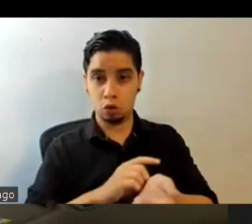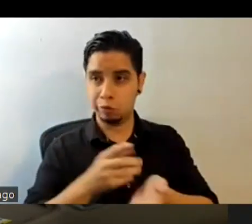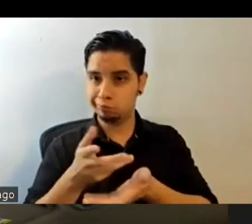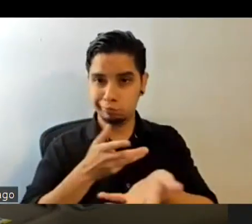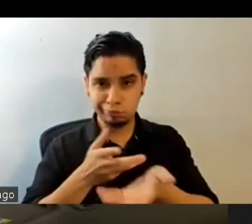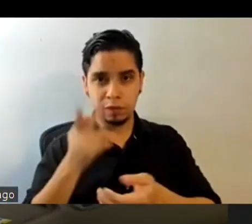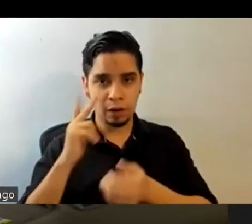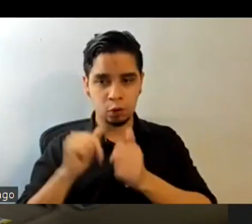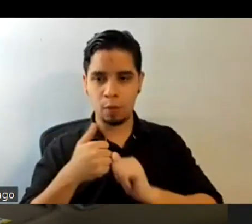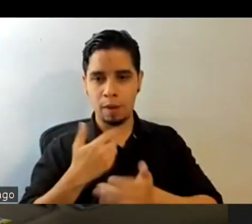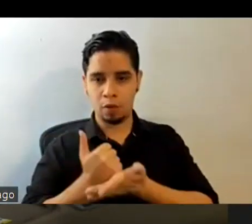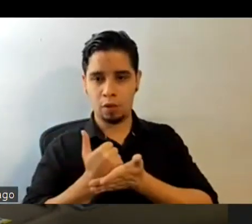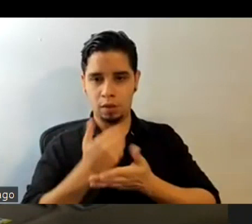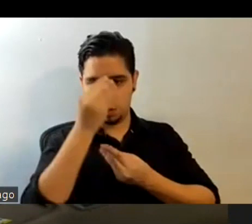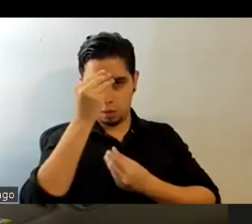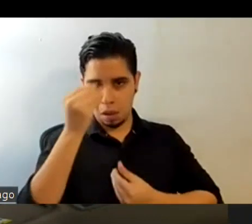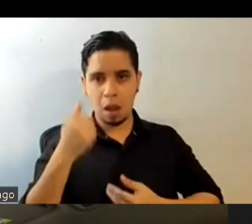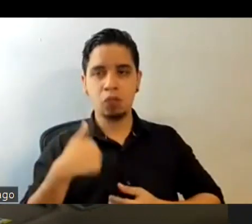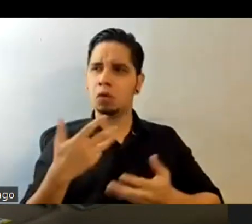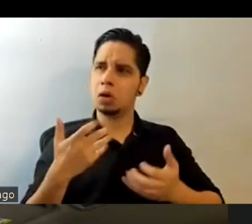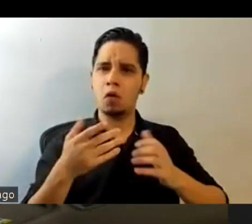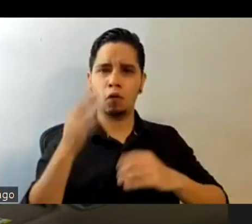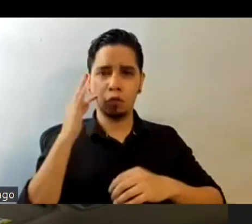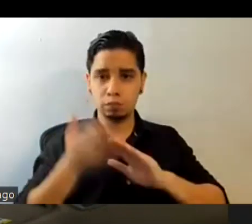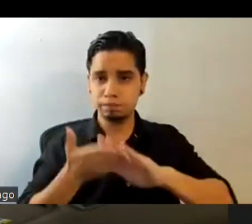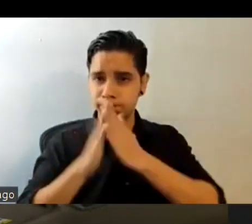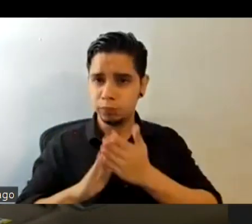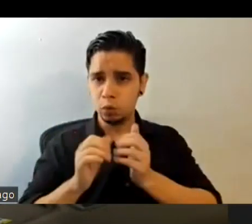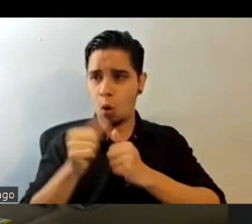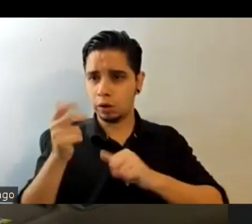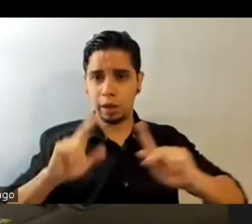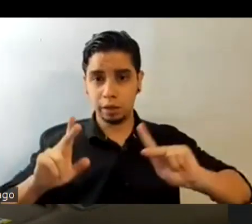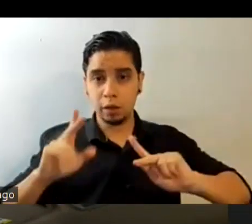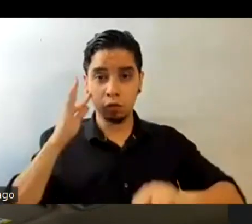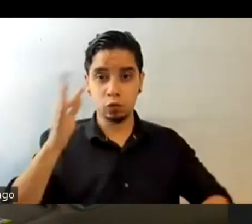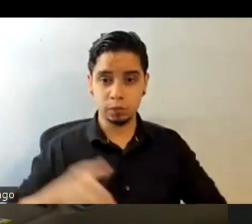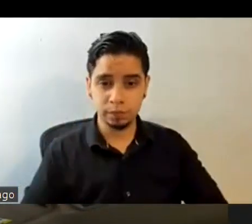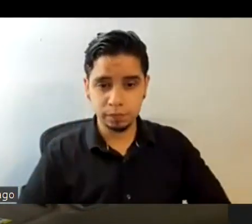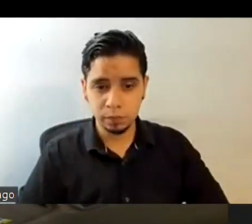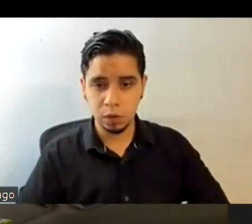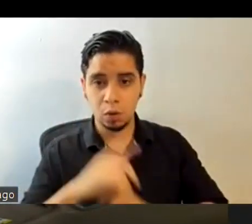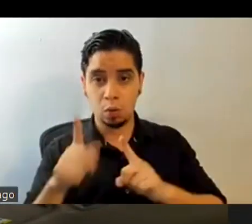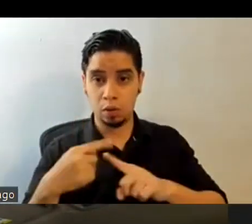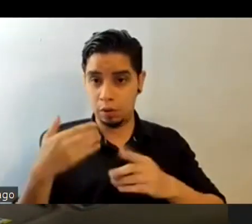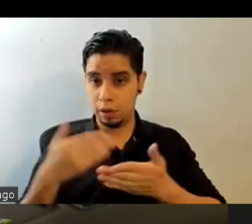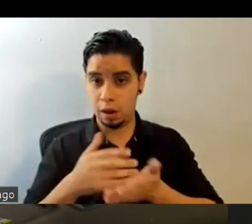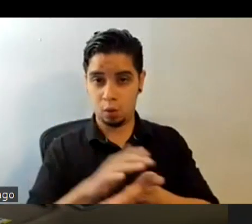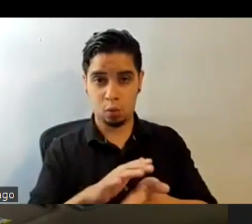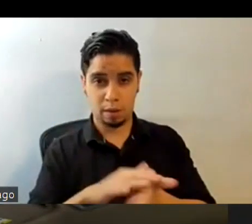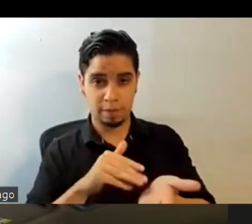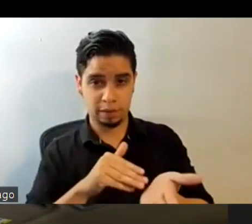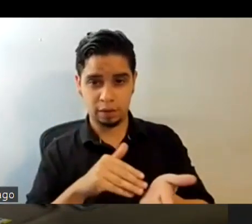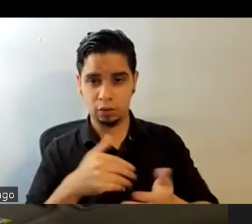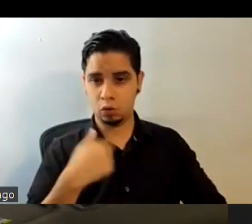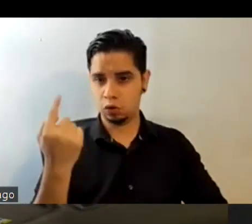iba curando, pues me gustó y yo dije, pues me gustaría hacer eso con otras personas en el futuro. Y cuando llegué a la escuela de medicina, siempre tenía